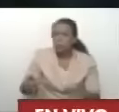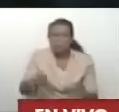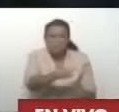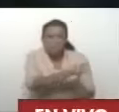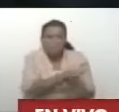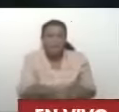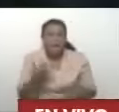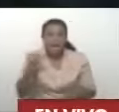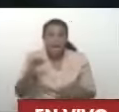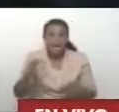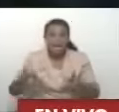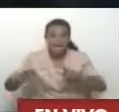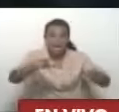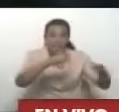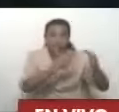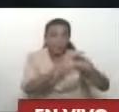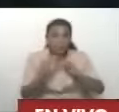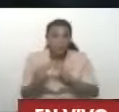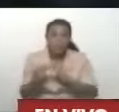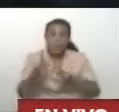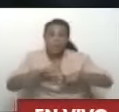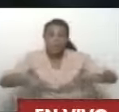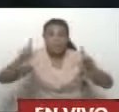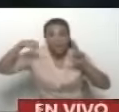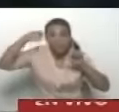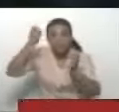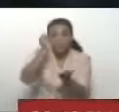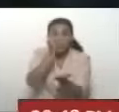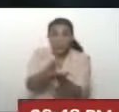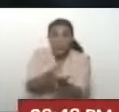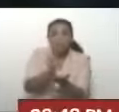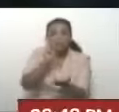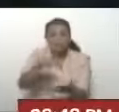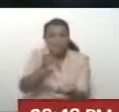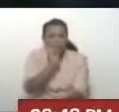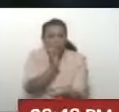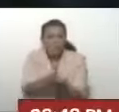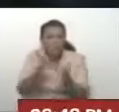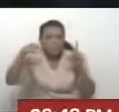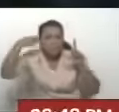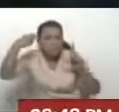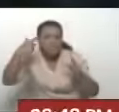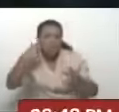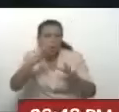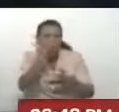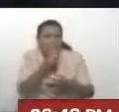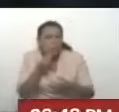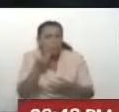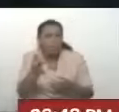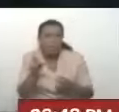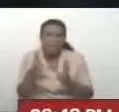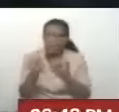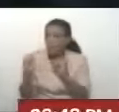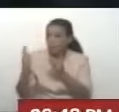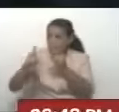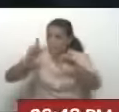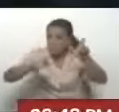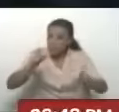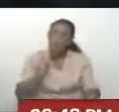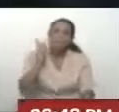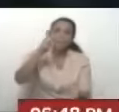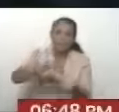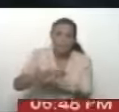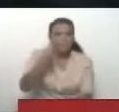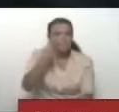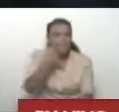que además también se pueden prestar para hacer los espacios del cineclub, que es otro gran proyecto, para que la gente, nuestros jóvenes y todas las personas que puedan